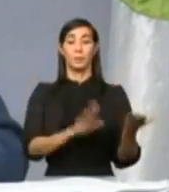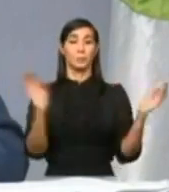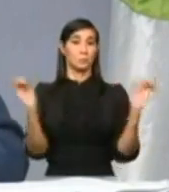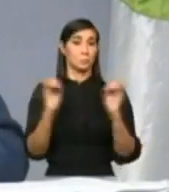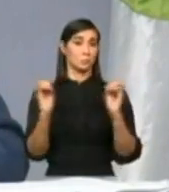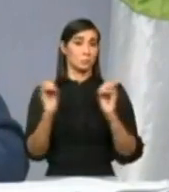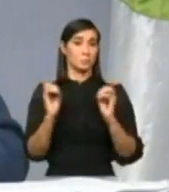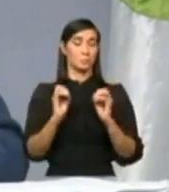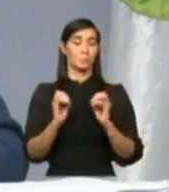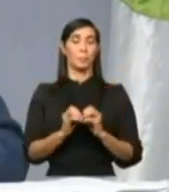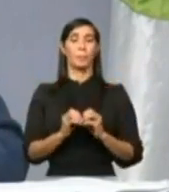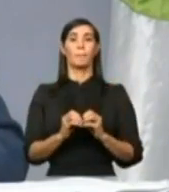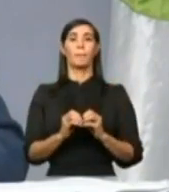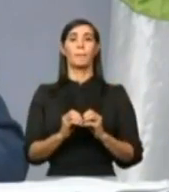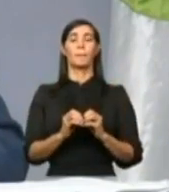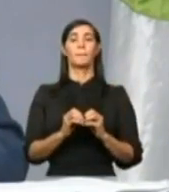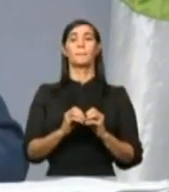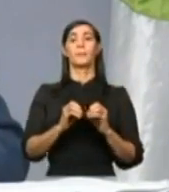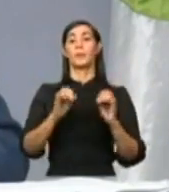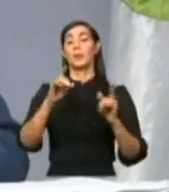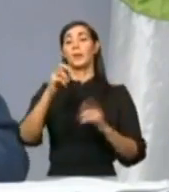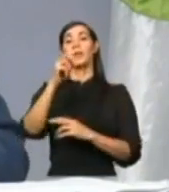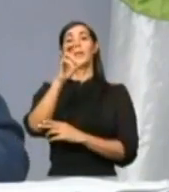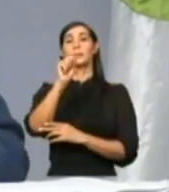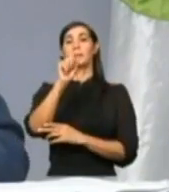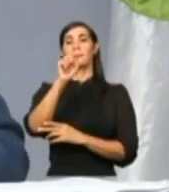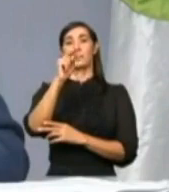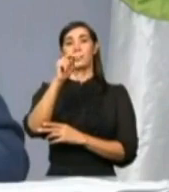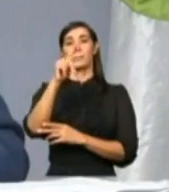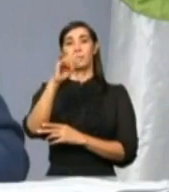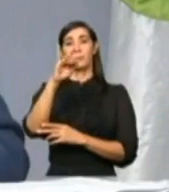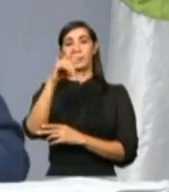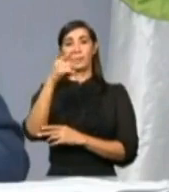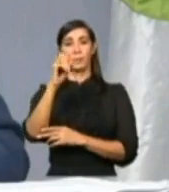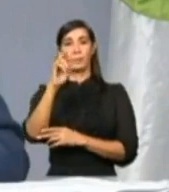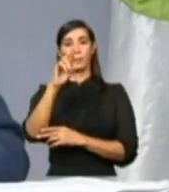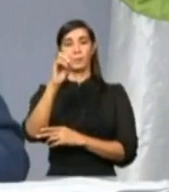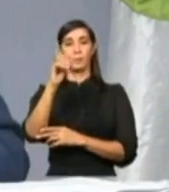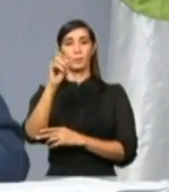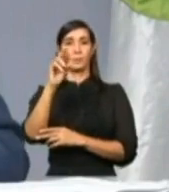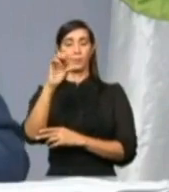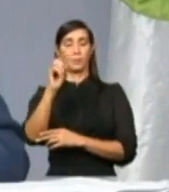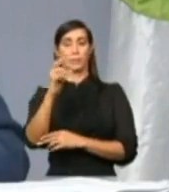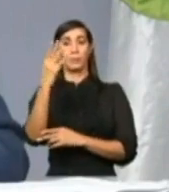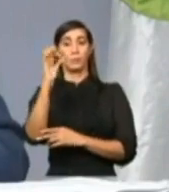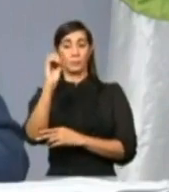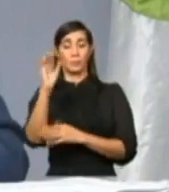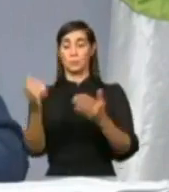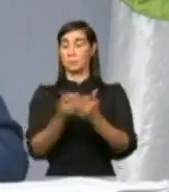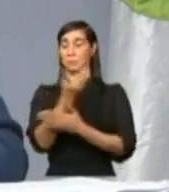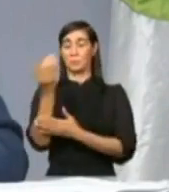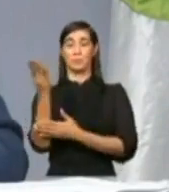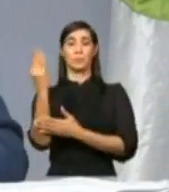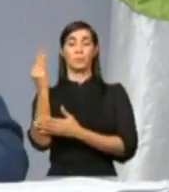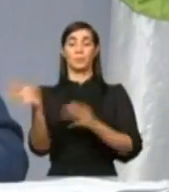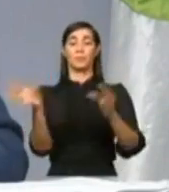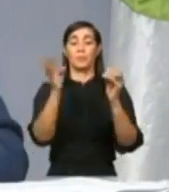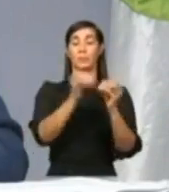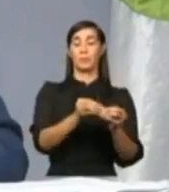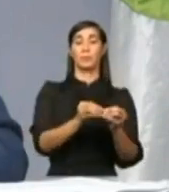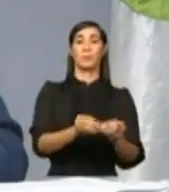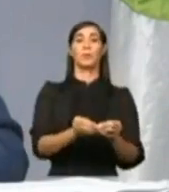fallecimientos. Santiago Rodríguez, 0 casos nuevos, 14 acumulados, 0